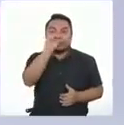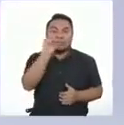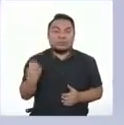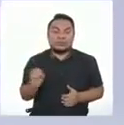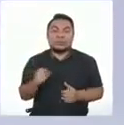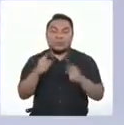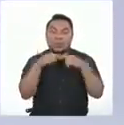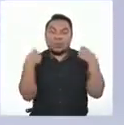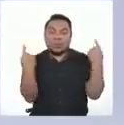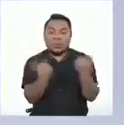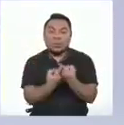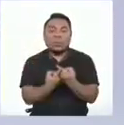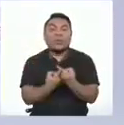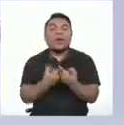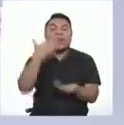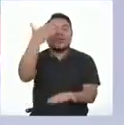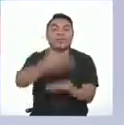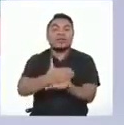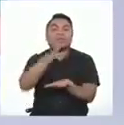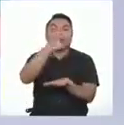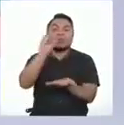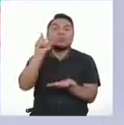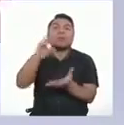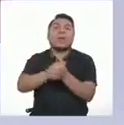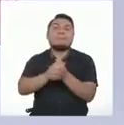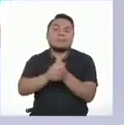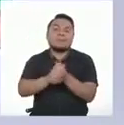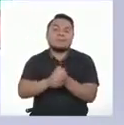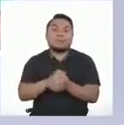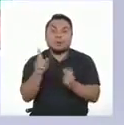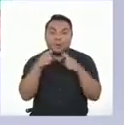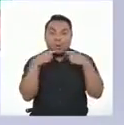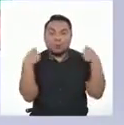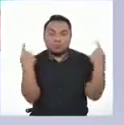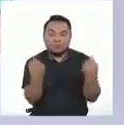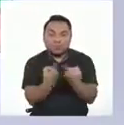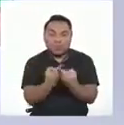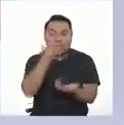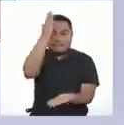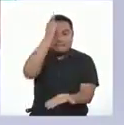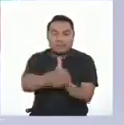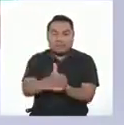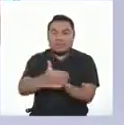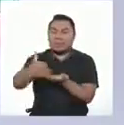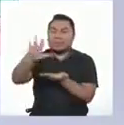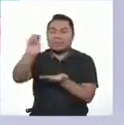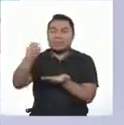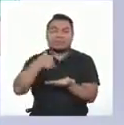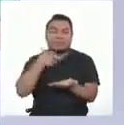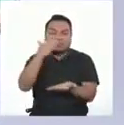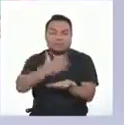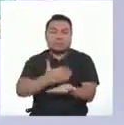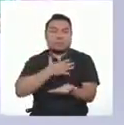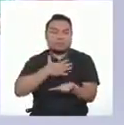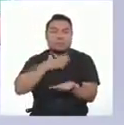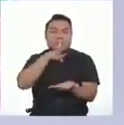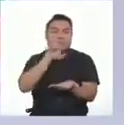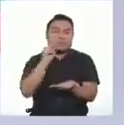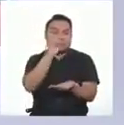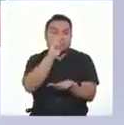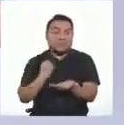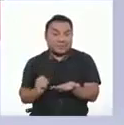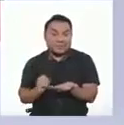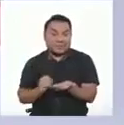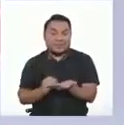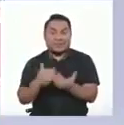una torta con una amiga. Tú tendrías la mitad de la torta y tu amiga tendría la otra